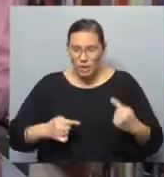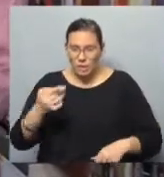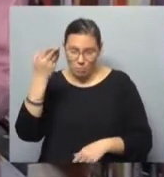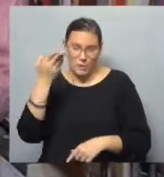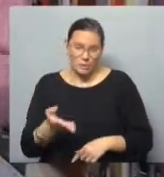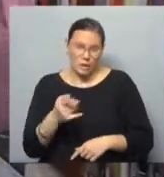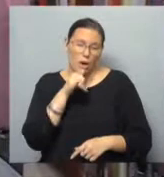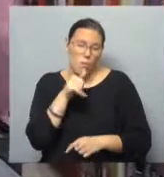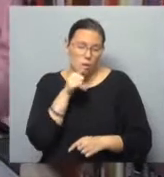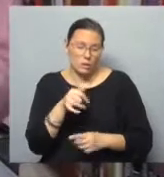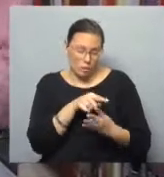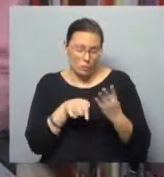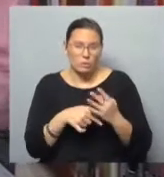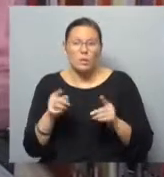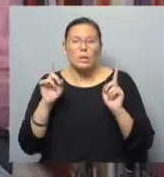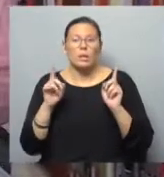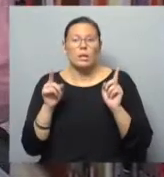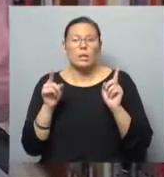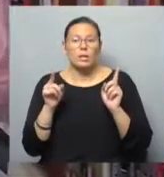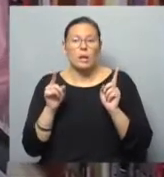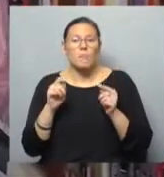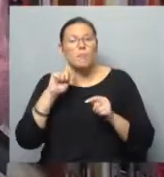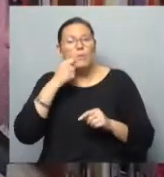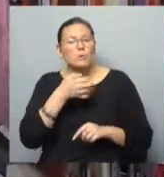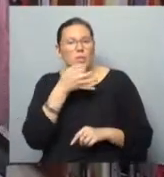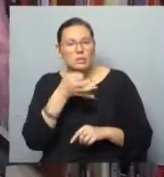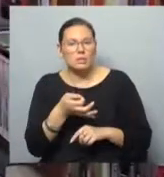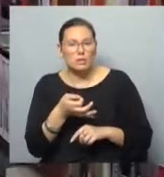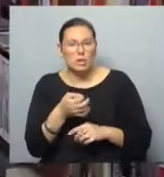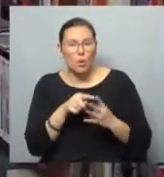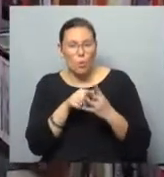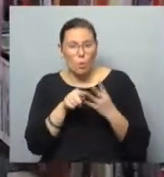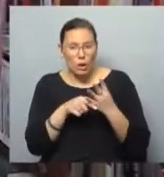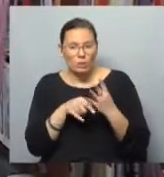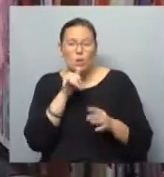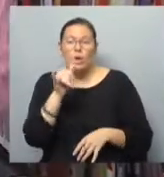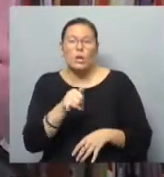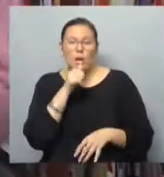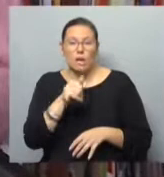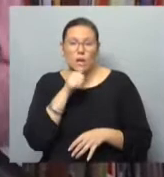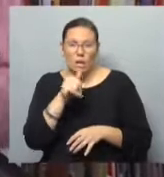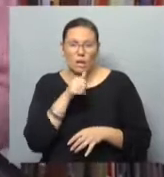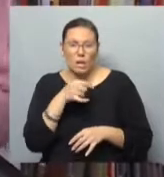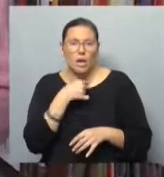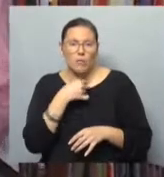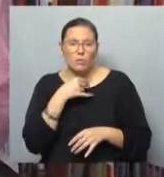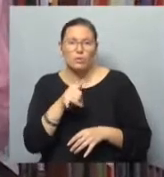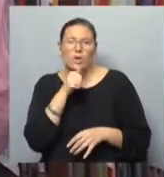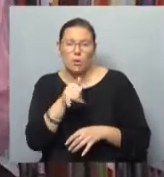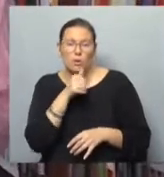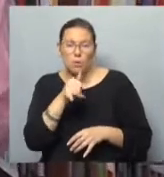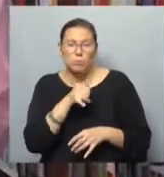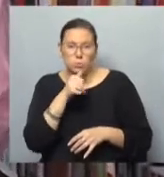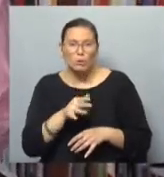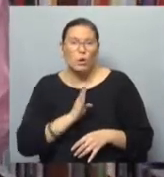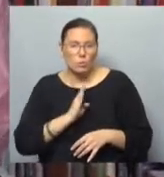personajes, que además, esto me gusta señalarlo, hay cuatro narradoras en la obra, las voces narrativas son